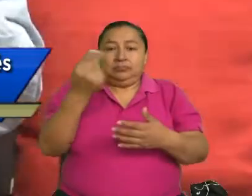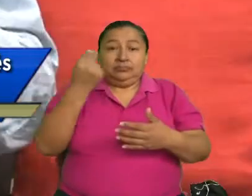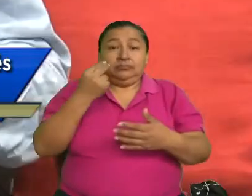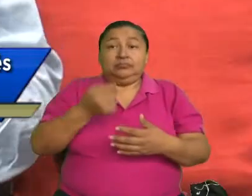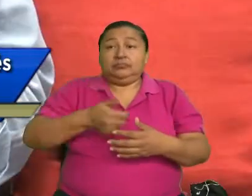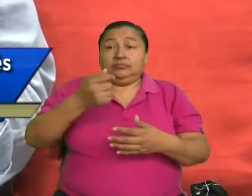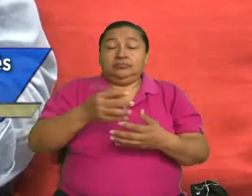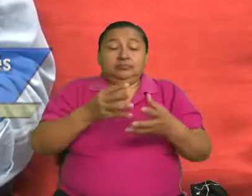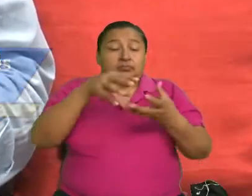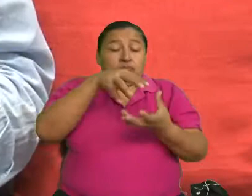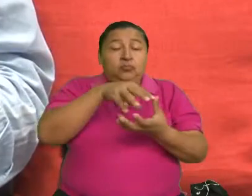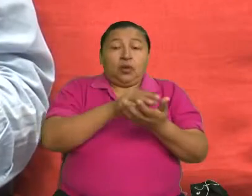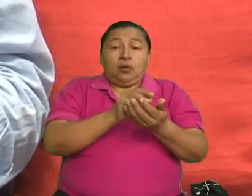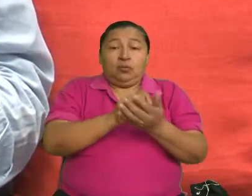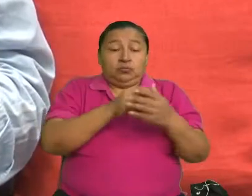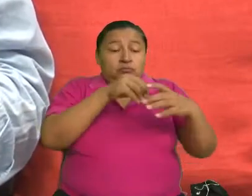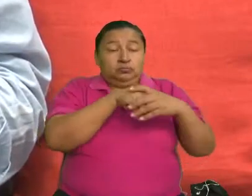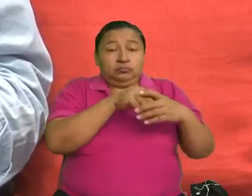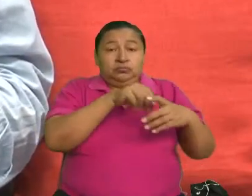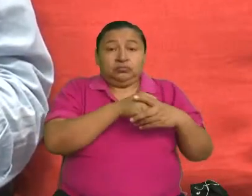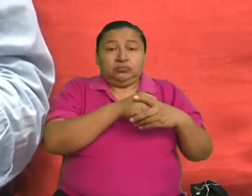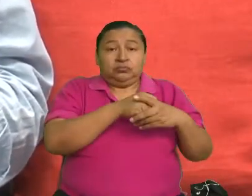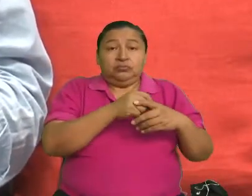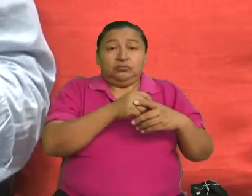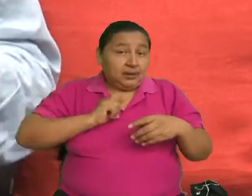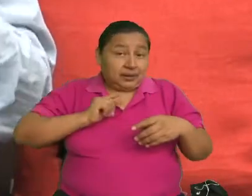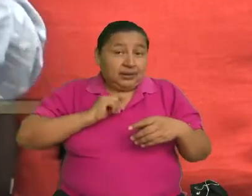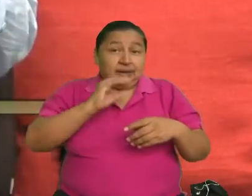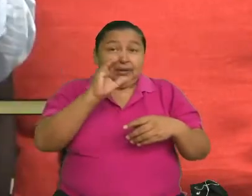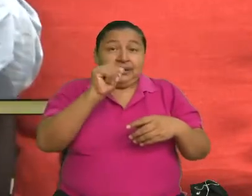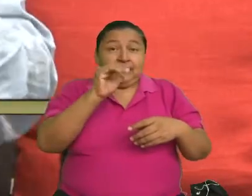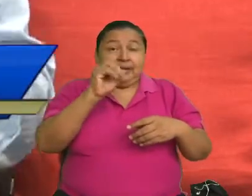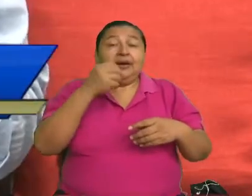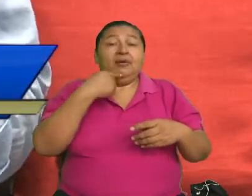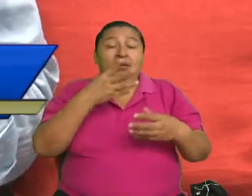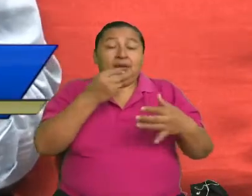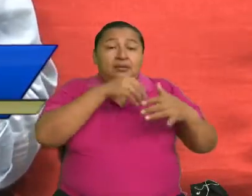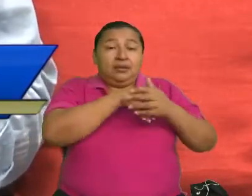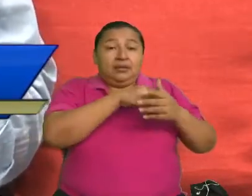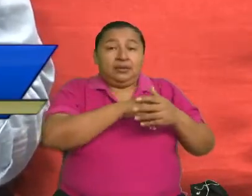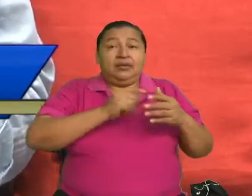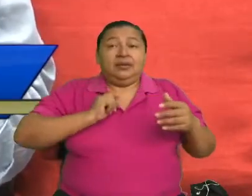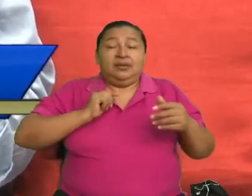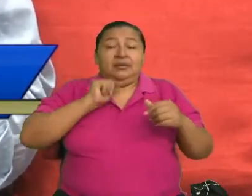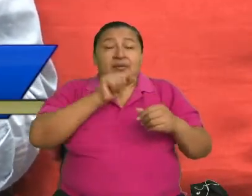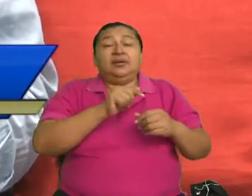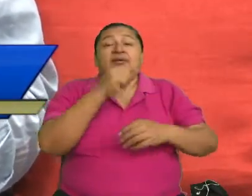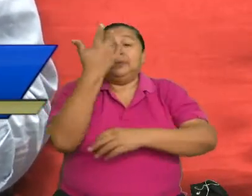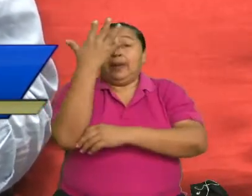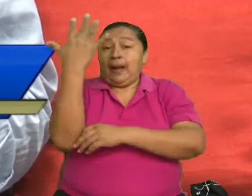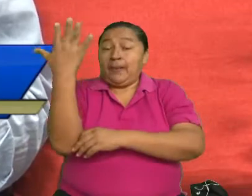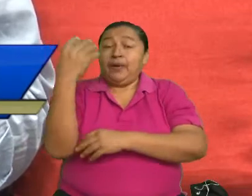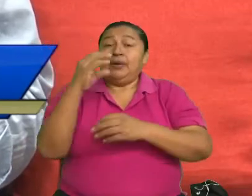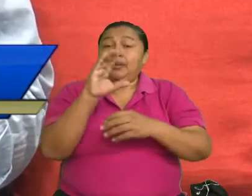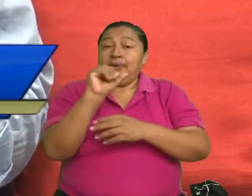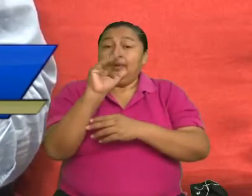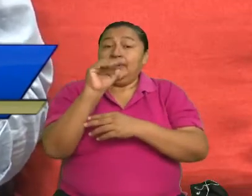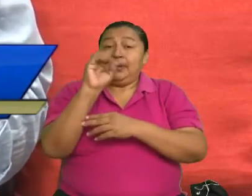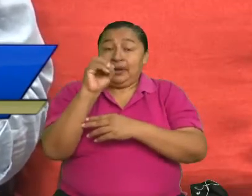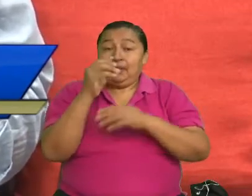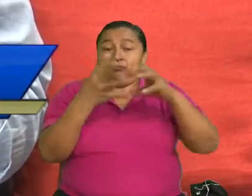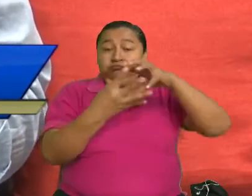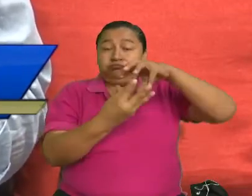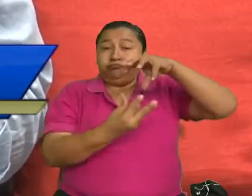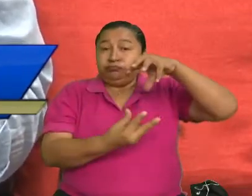un papelito de cacao, pues tenía reales. ¿Vos has oído eso? Que alguien que tiene un dinero y dice, ese tiene su palito de cacao. Claro. Es un dicho, el